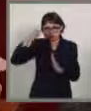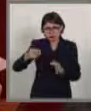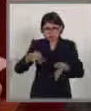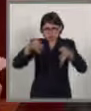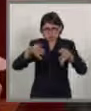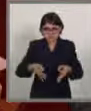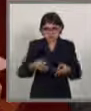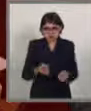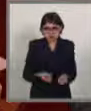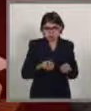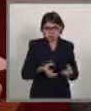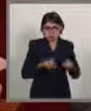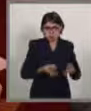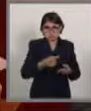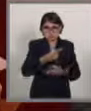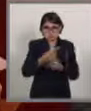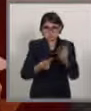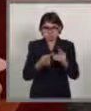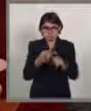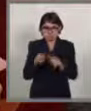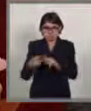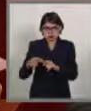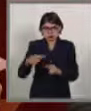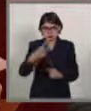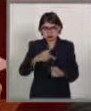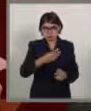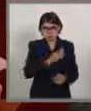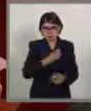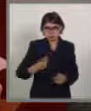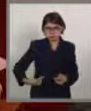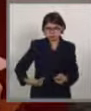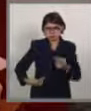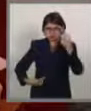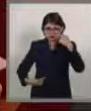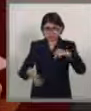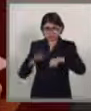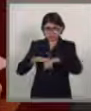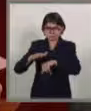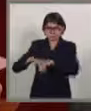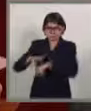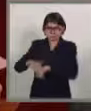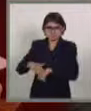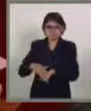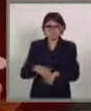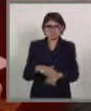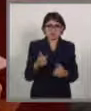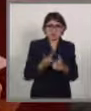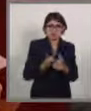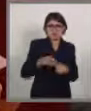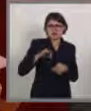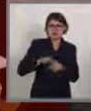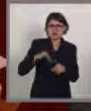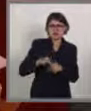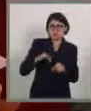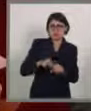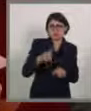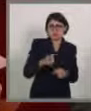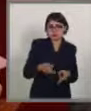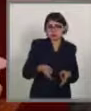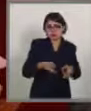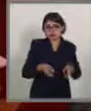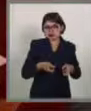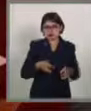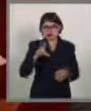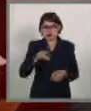materiales y humanos de dicho municipio a fin de prevenir su uso con fines electorales durante el proceso electoral local